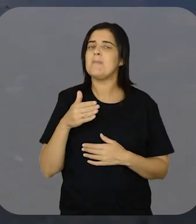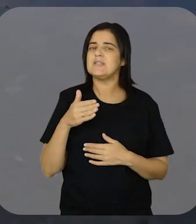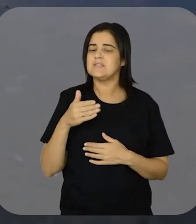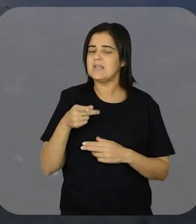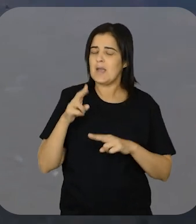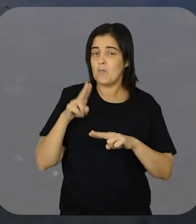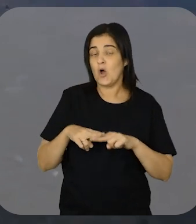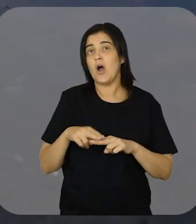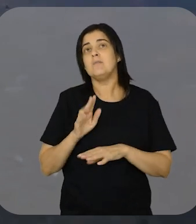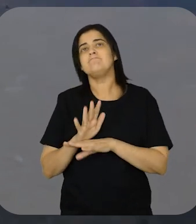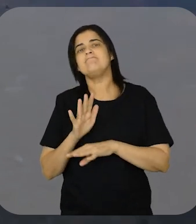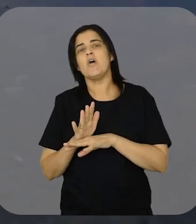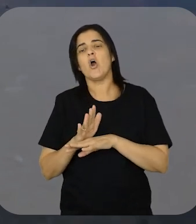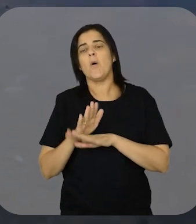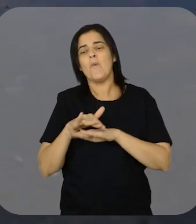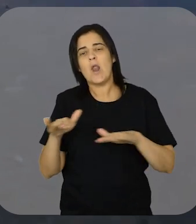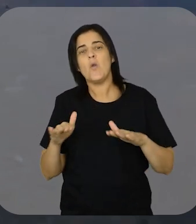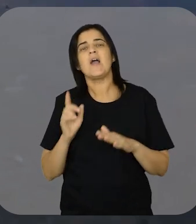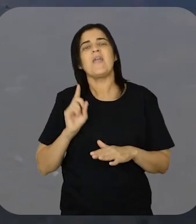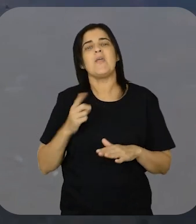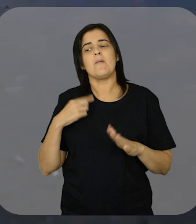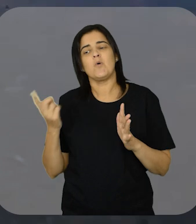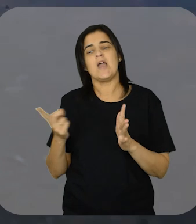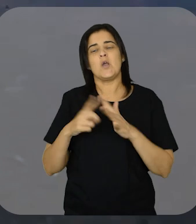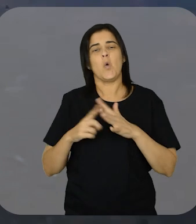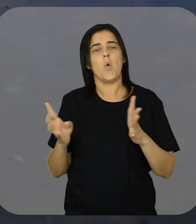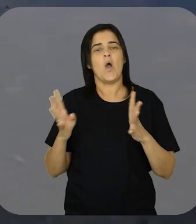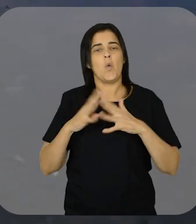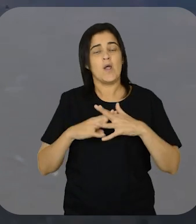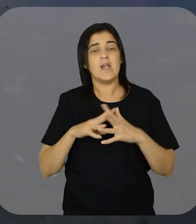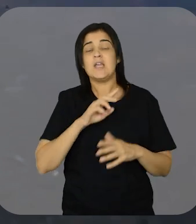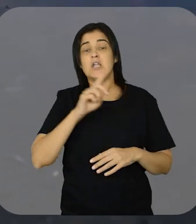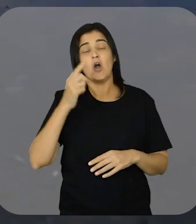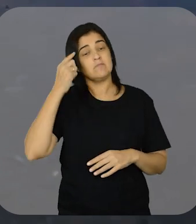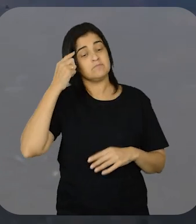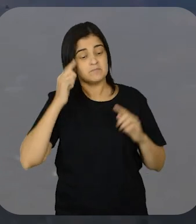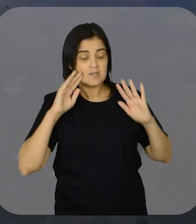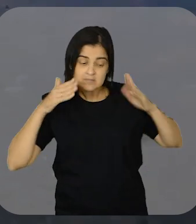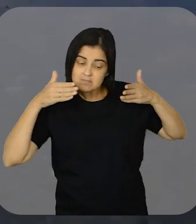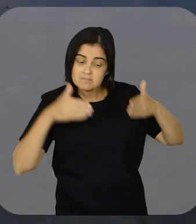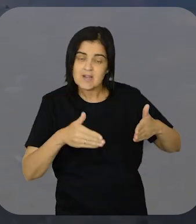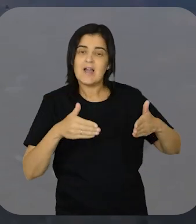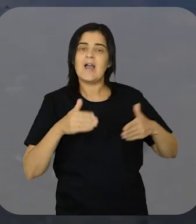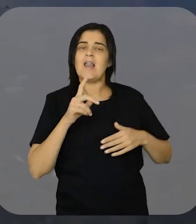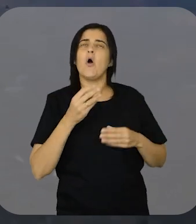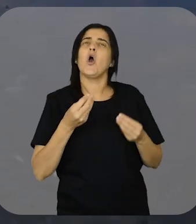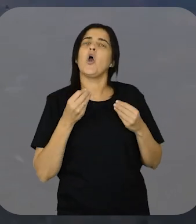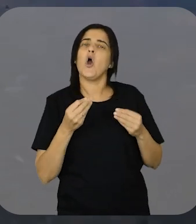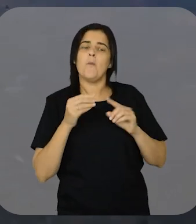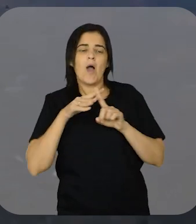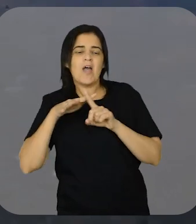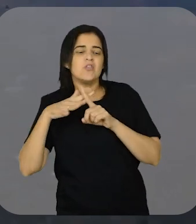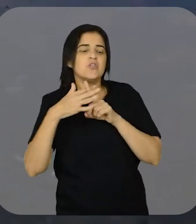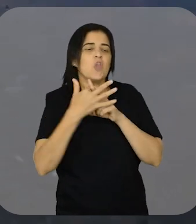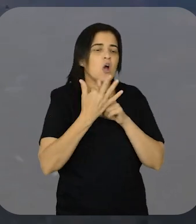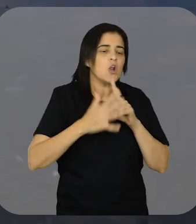que sería el alumno que tenemos que incluir, y no nos focalizamos en el agua, no nos focalizamos en cómo los entornos, cómo